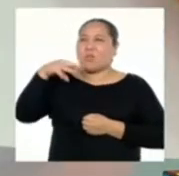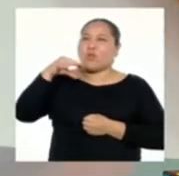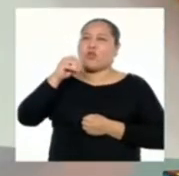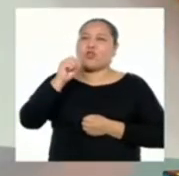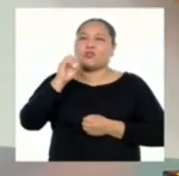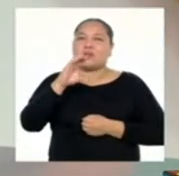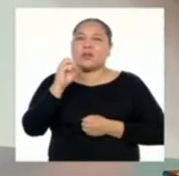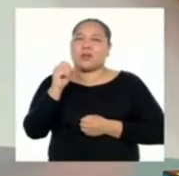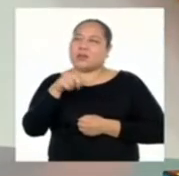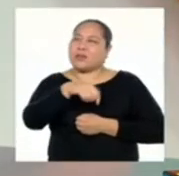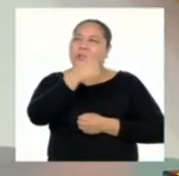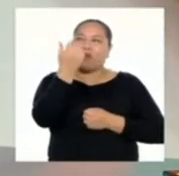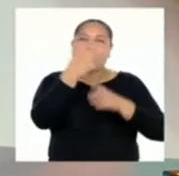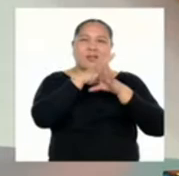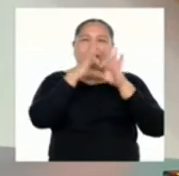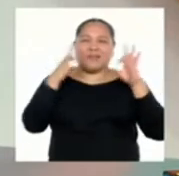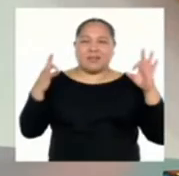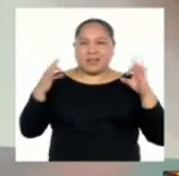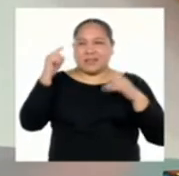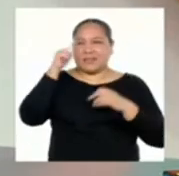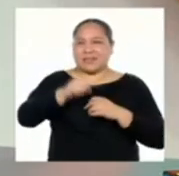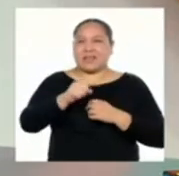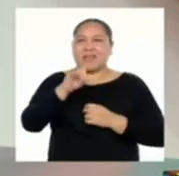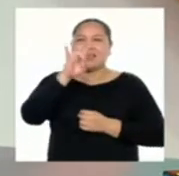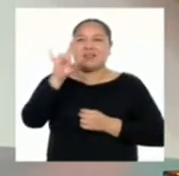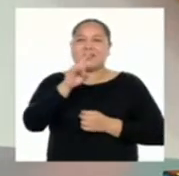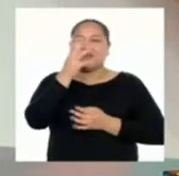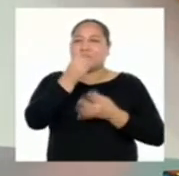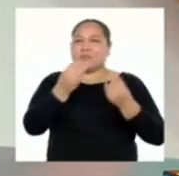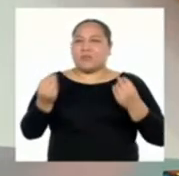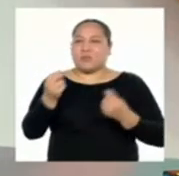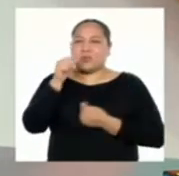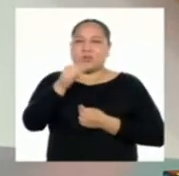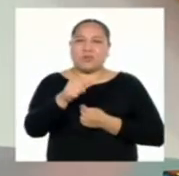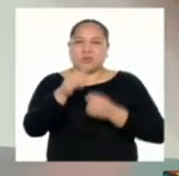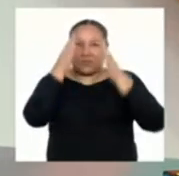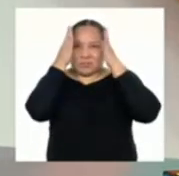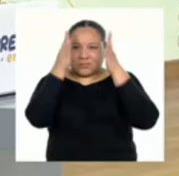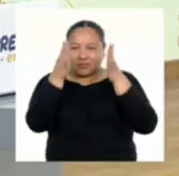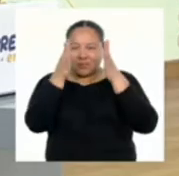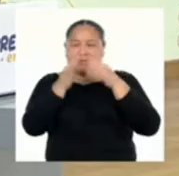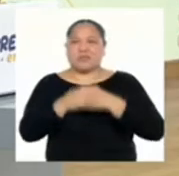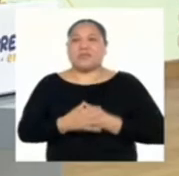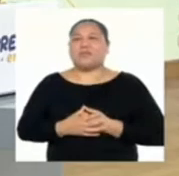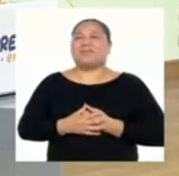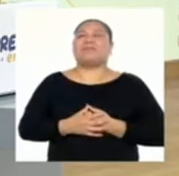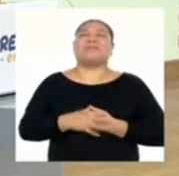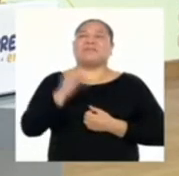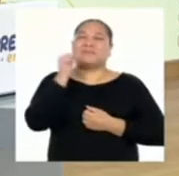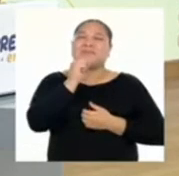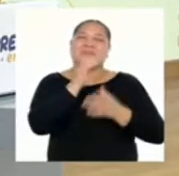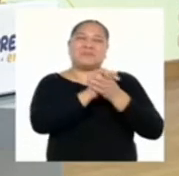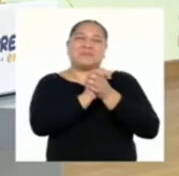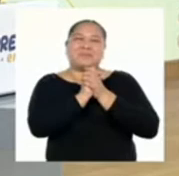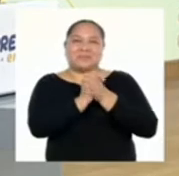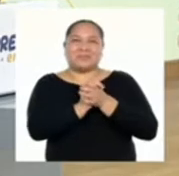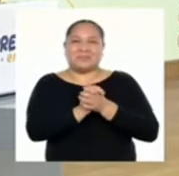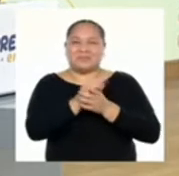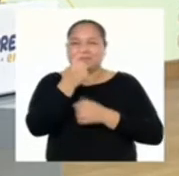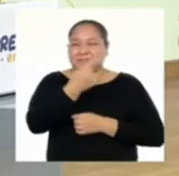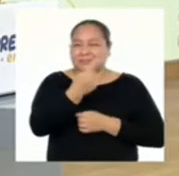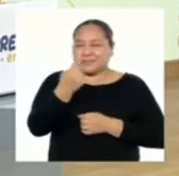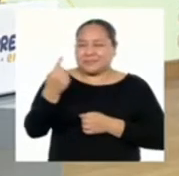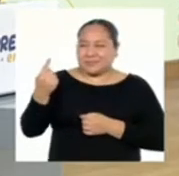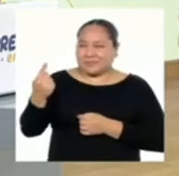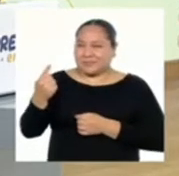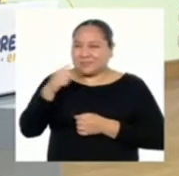Mosca, esa es otra frase coloquial que se usa mucho, denota atención. Así es, amigo. Cada vez